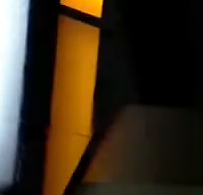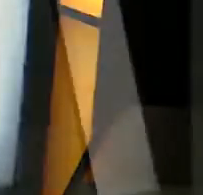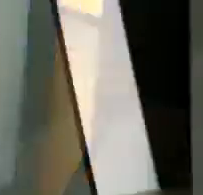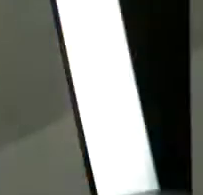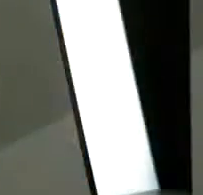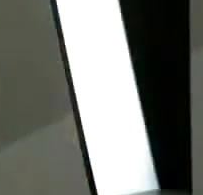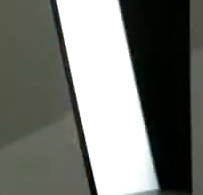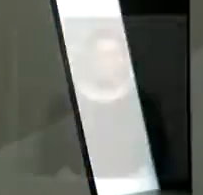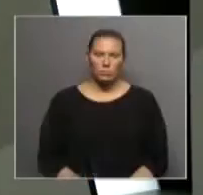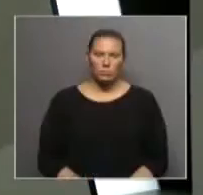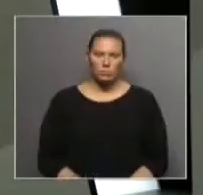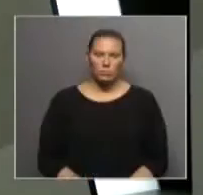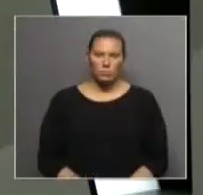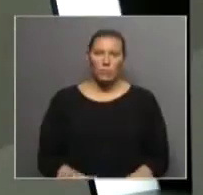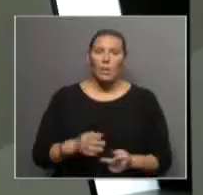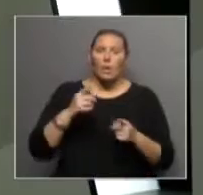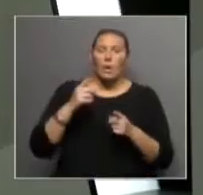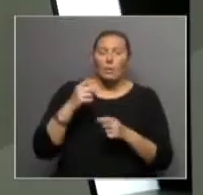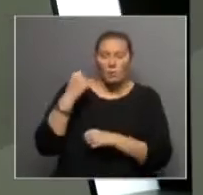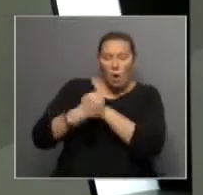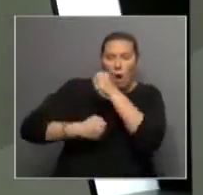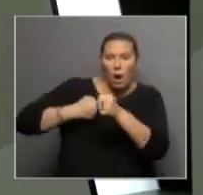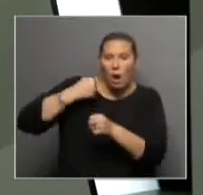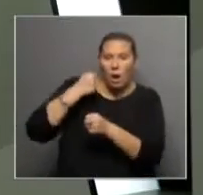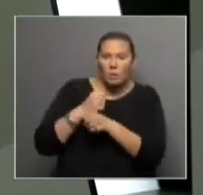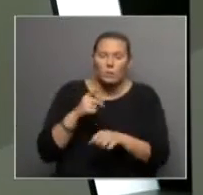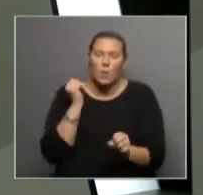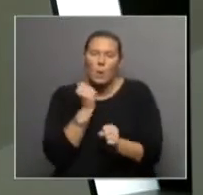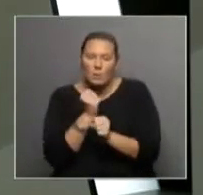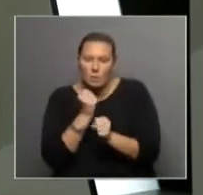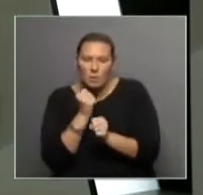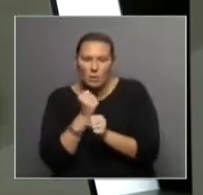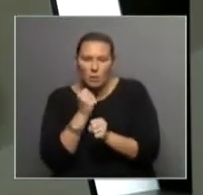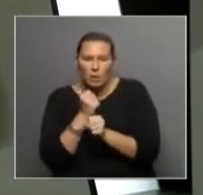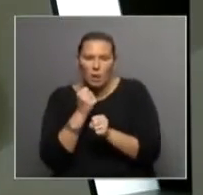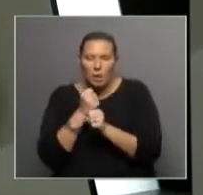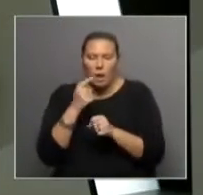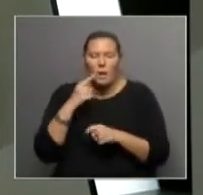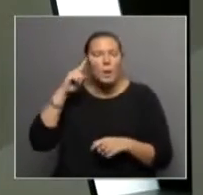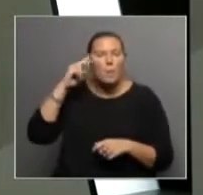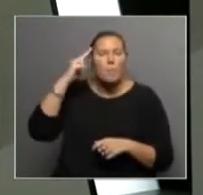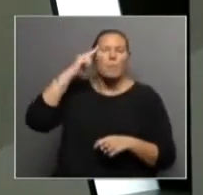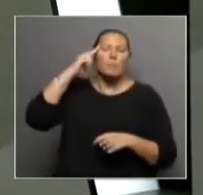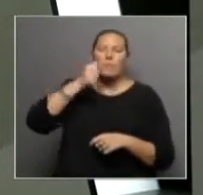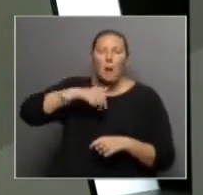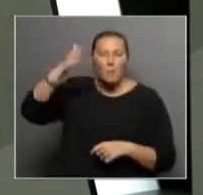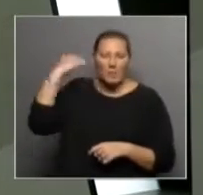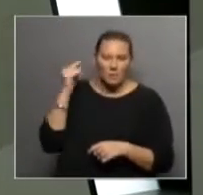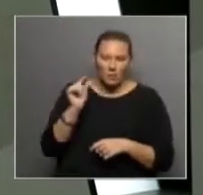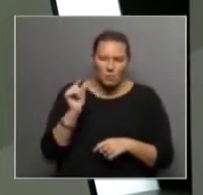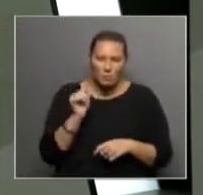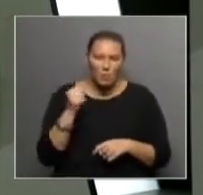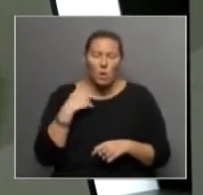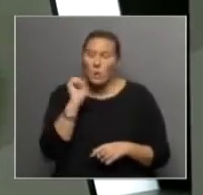Y esta tarea de décadas en materia de trabajar en la reconstrucción de la memoria del pasado reciente es